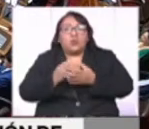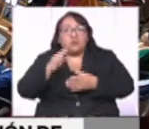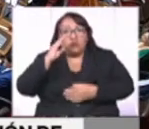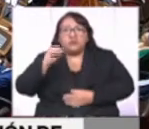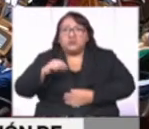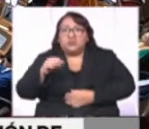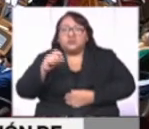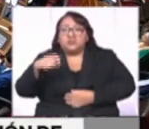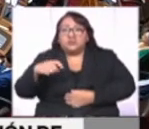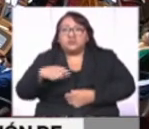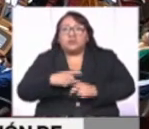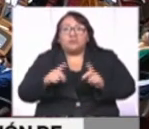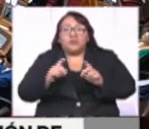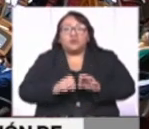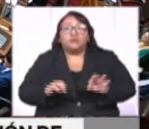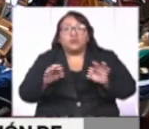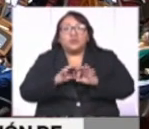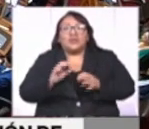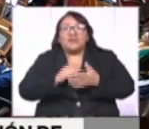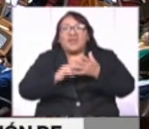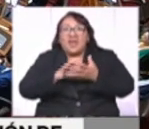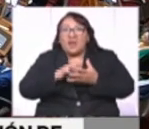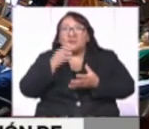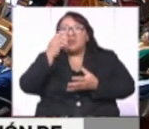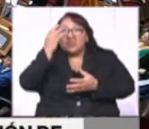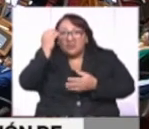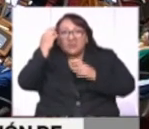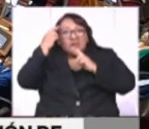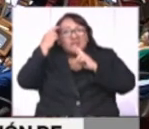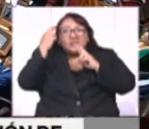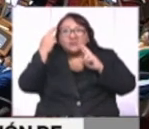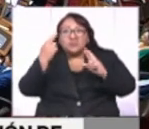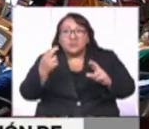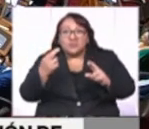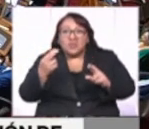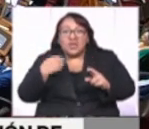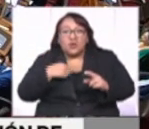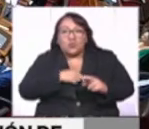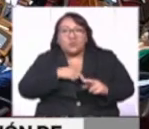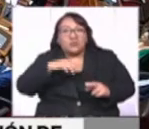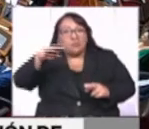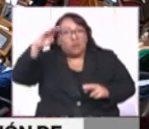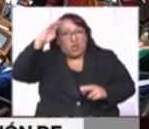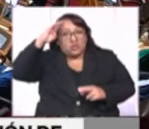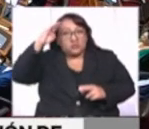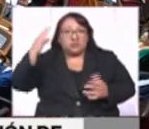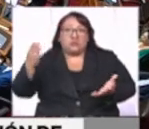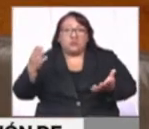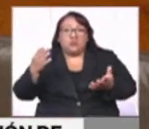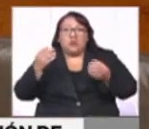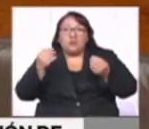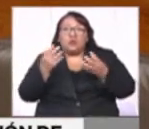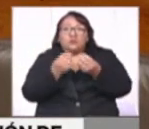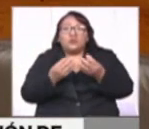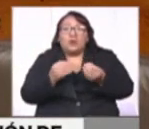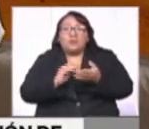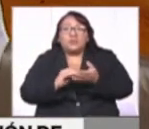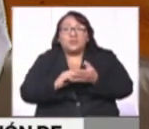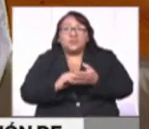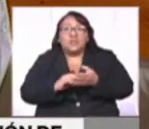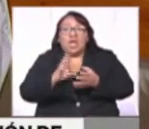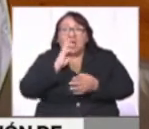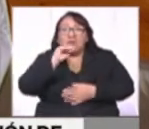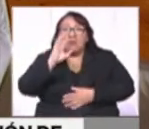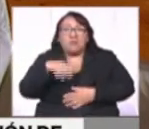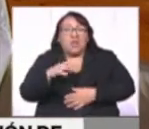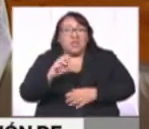policías. Pero sería mejor que aprendamos a respetar a nuestra policía, a la cual muchas veces mancillamos desde este